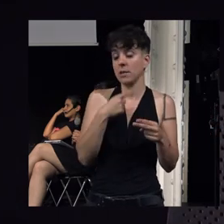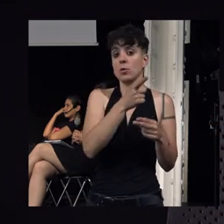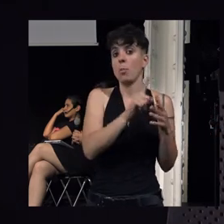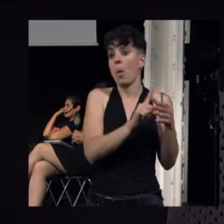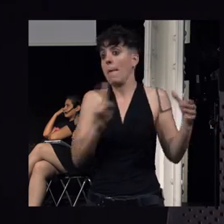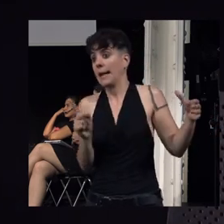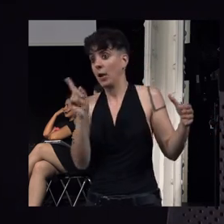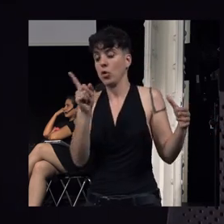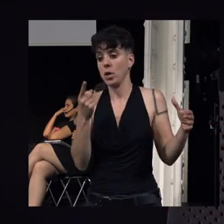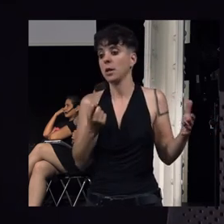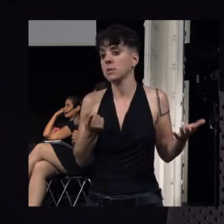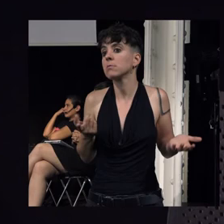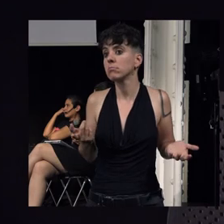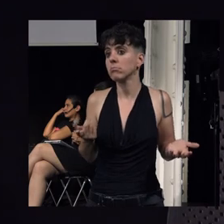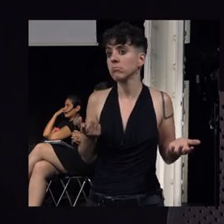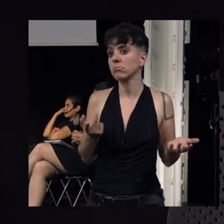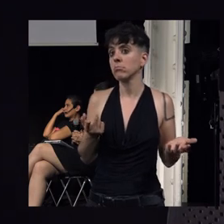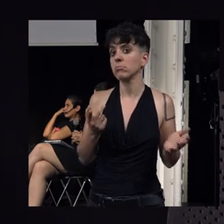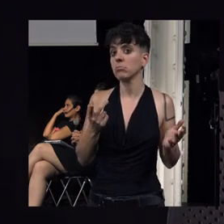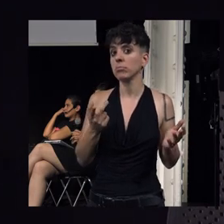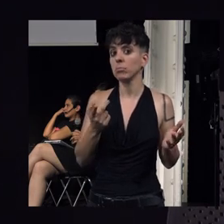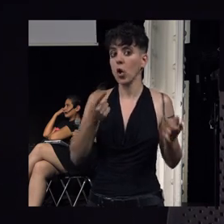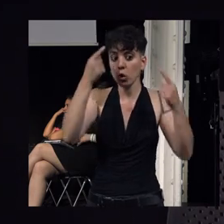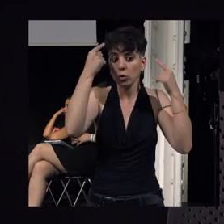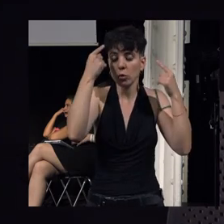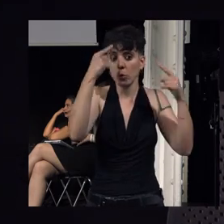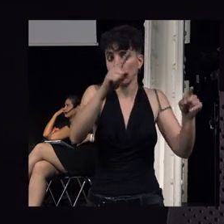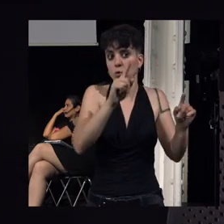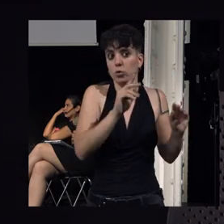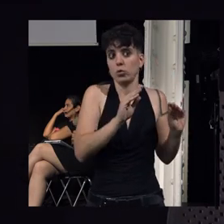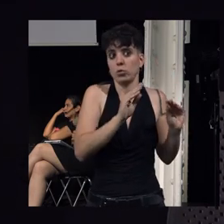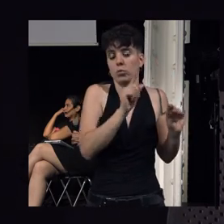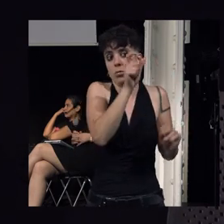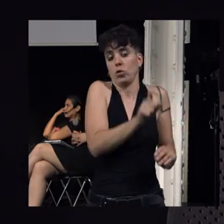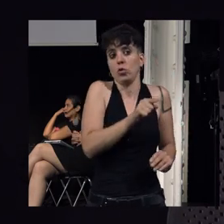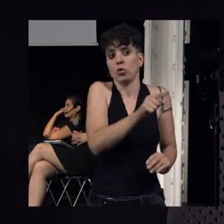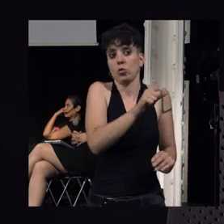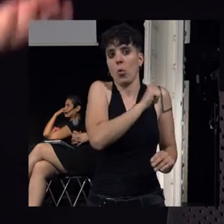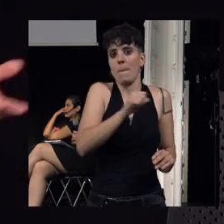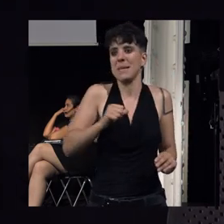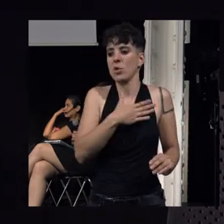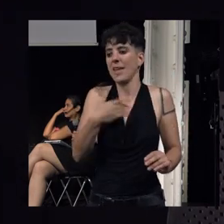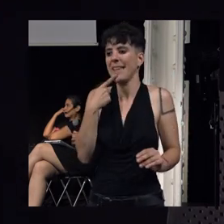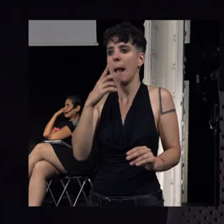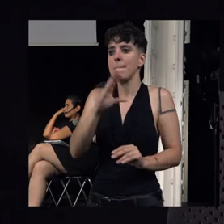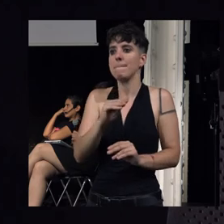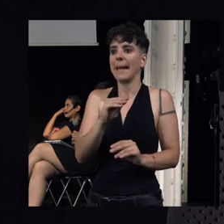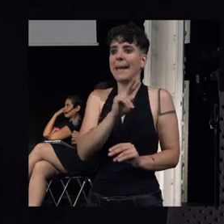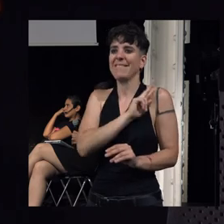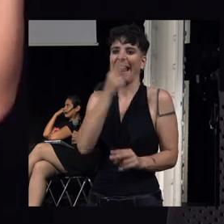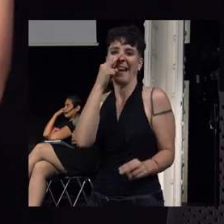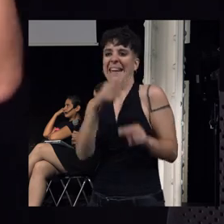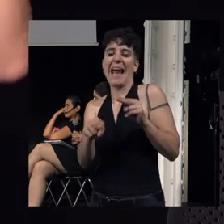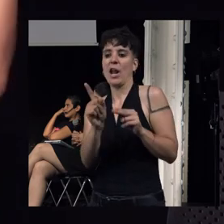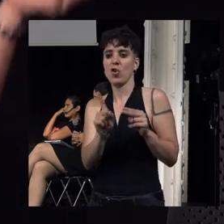marginal, que bueno, puedes ser tú misma simplemente con, digamos que no eres una perra verde, que hay más